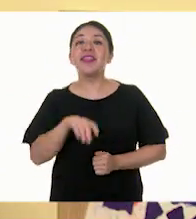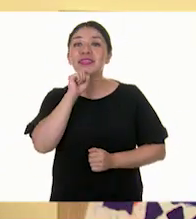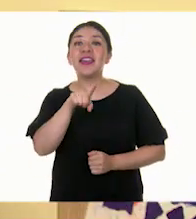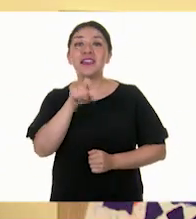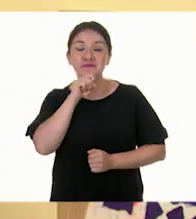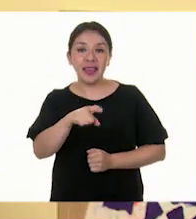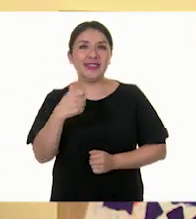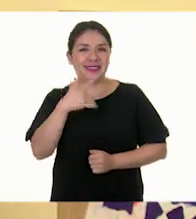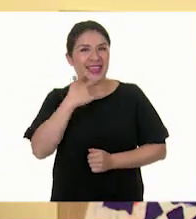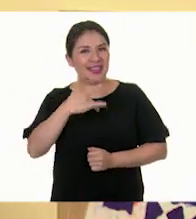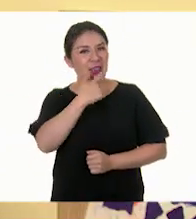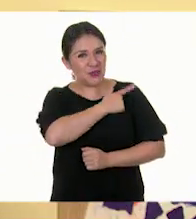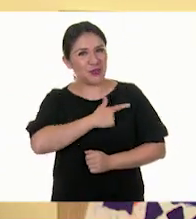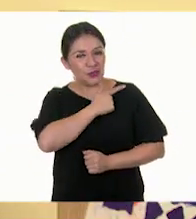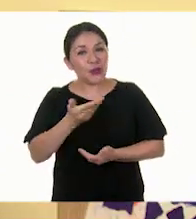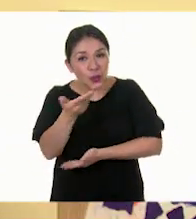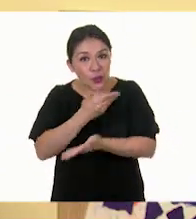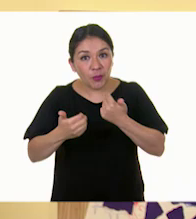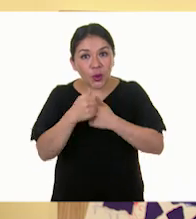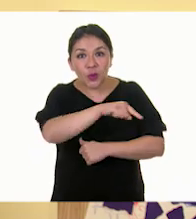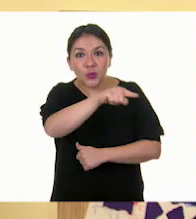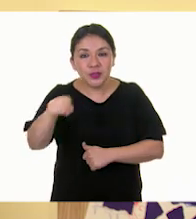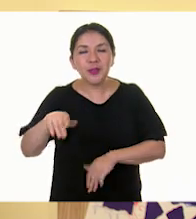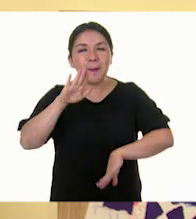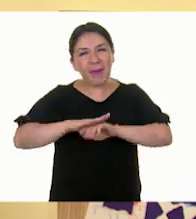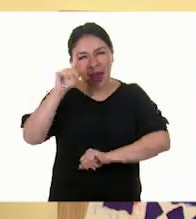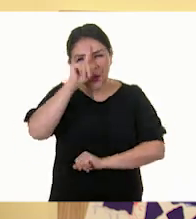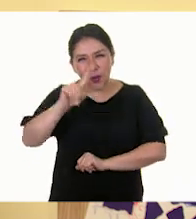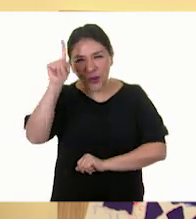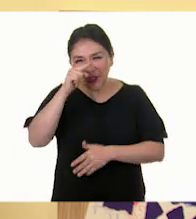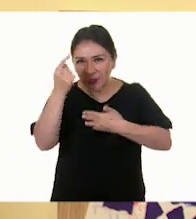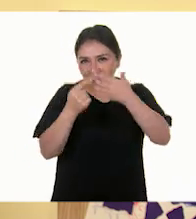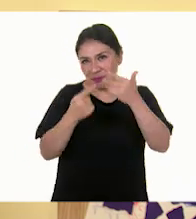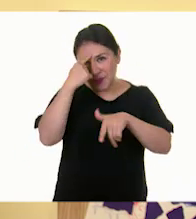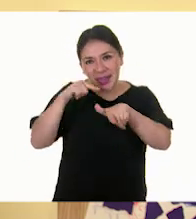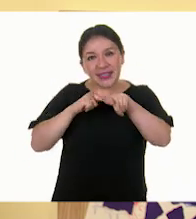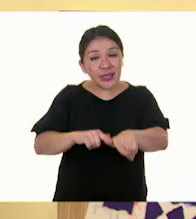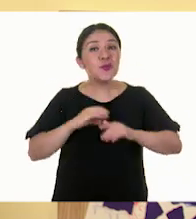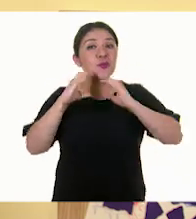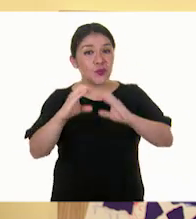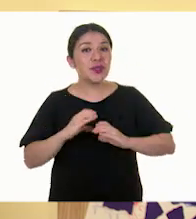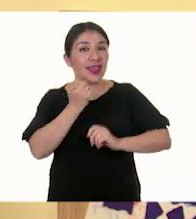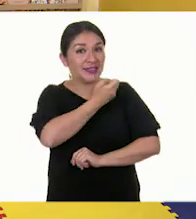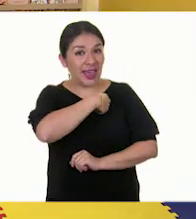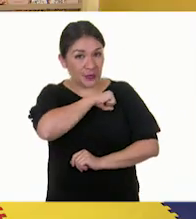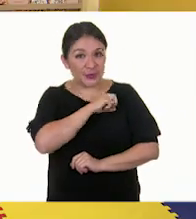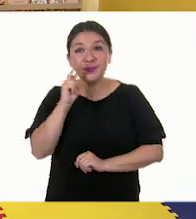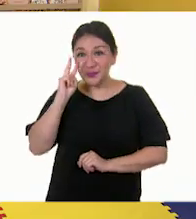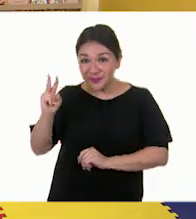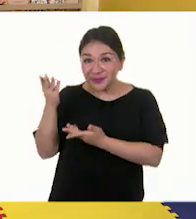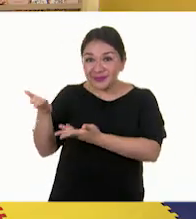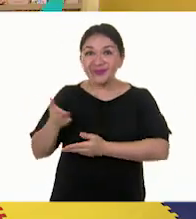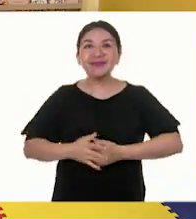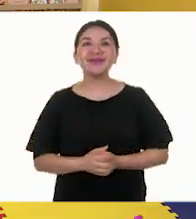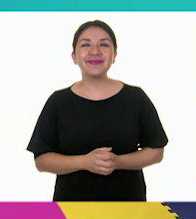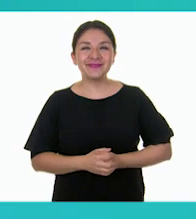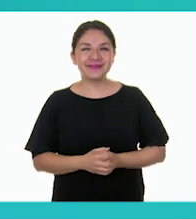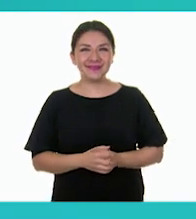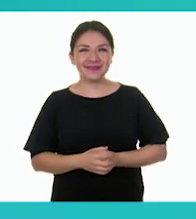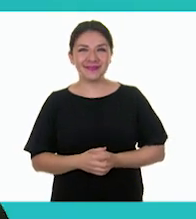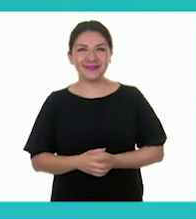nos entusiasma compartir con ustedes excelentes recomendaciones para continuar cuidando nuestra salud. ¡Vamos a verlas! ¡Pues